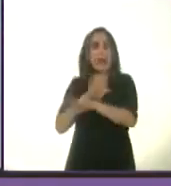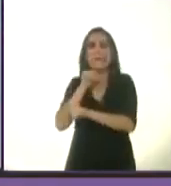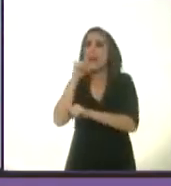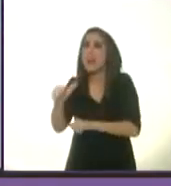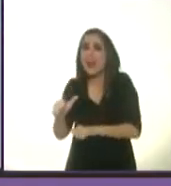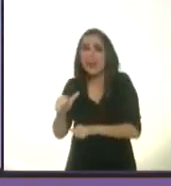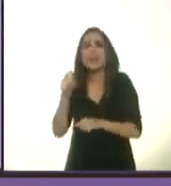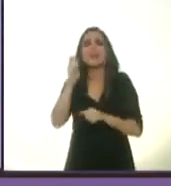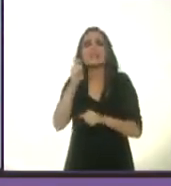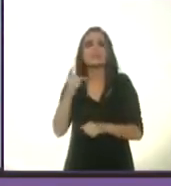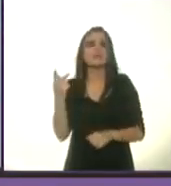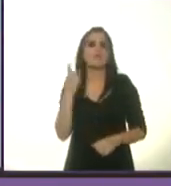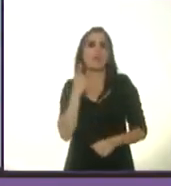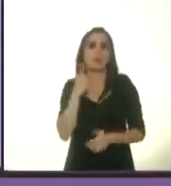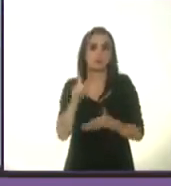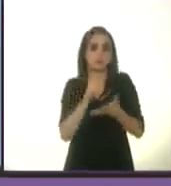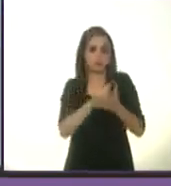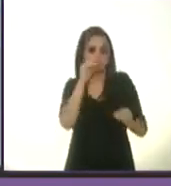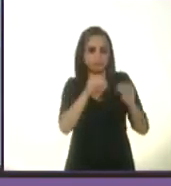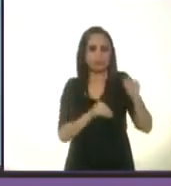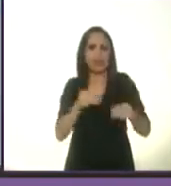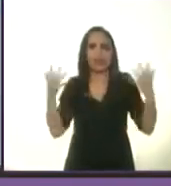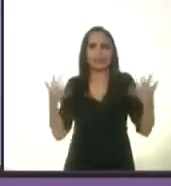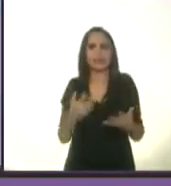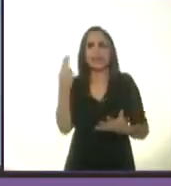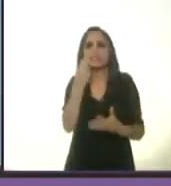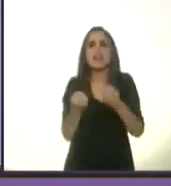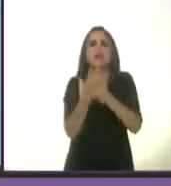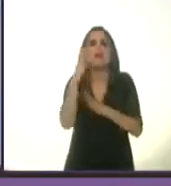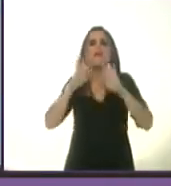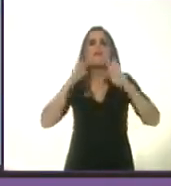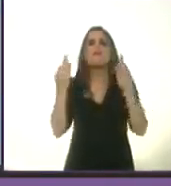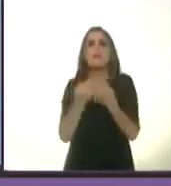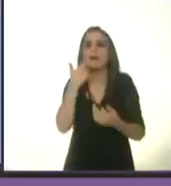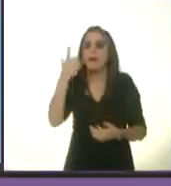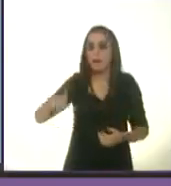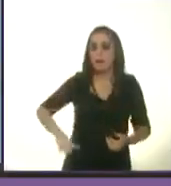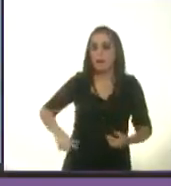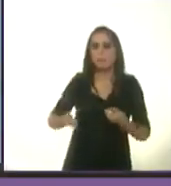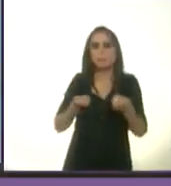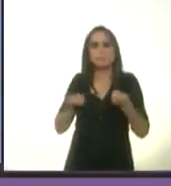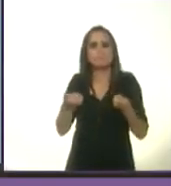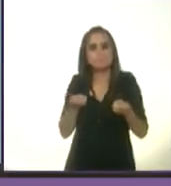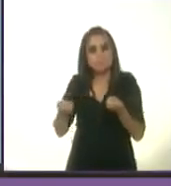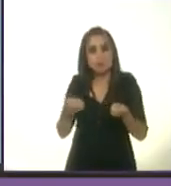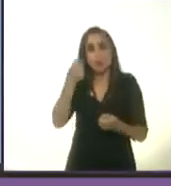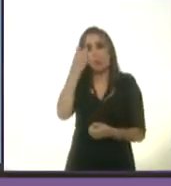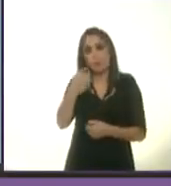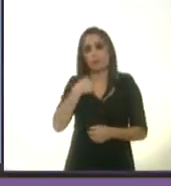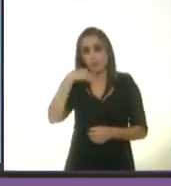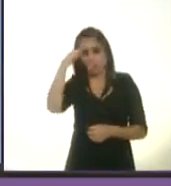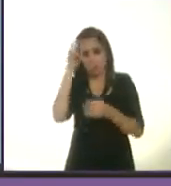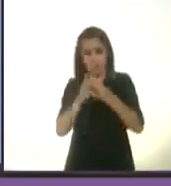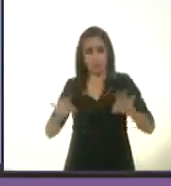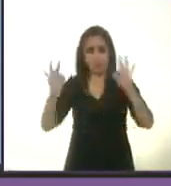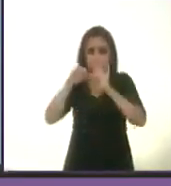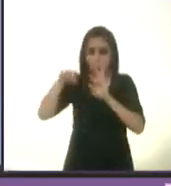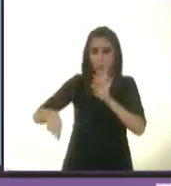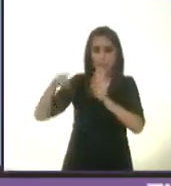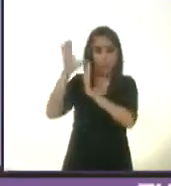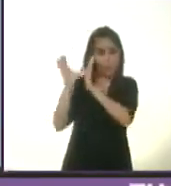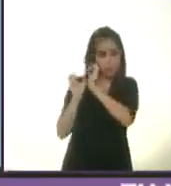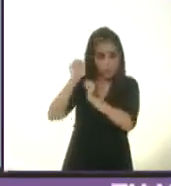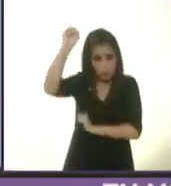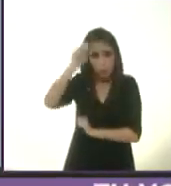forma de hacer política necesitamos una nueva forma de hacer gobierno por eso veo muy importante que nuestra constitución se